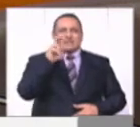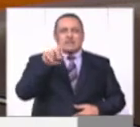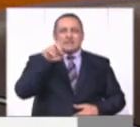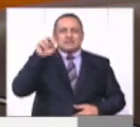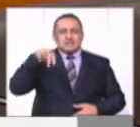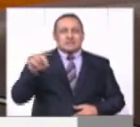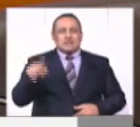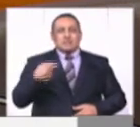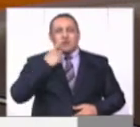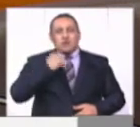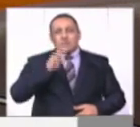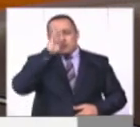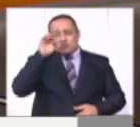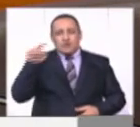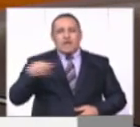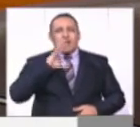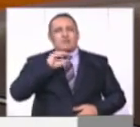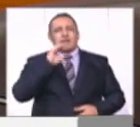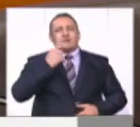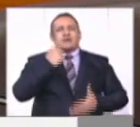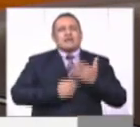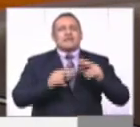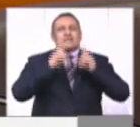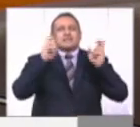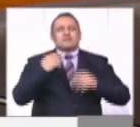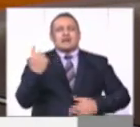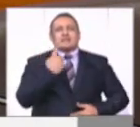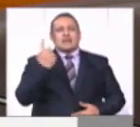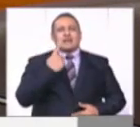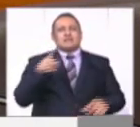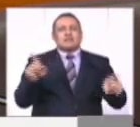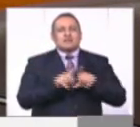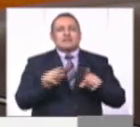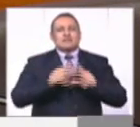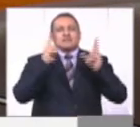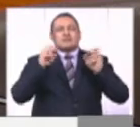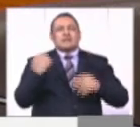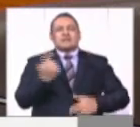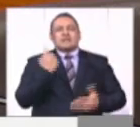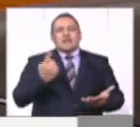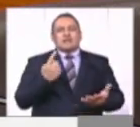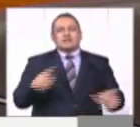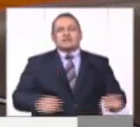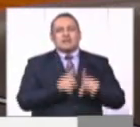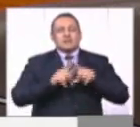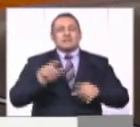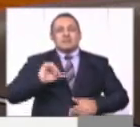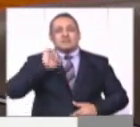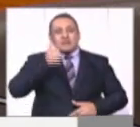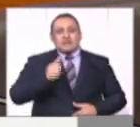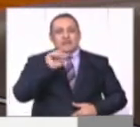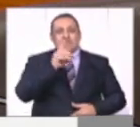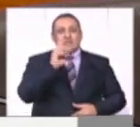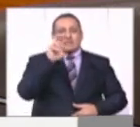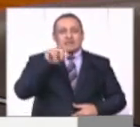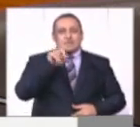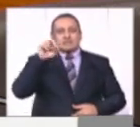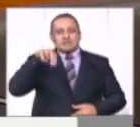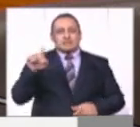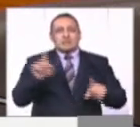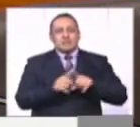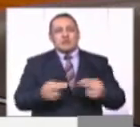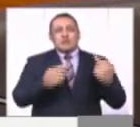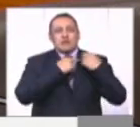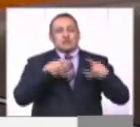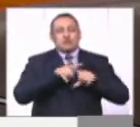señor Adrián aquí ha venido a hablar de generalidades generalidades si mañana el señor Adrián se el cargo y lo que